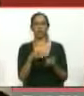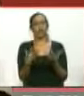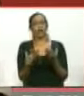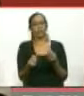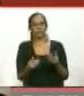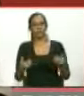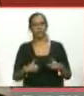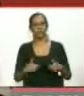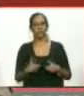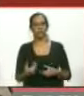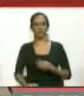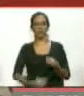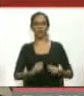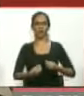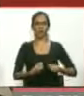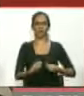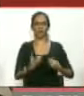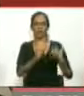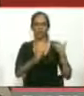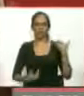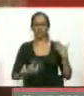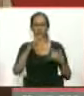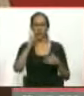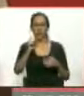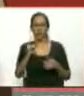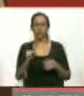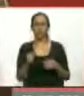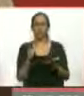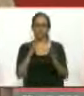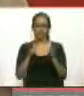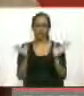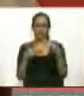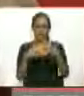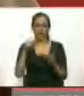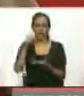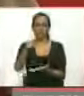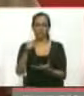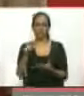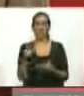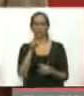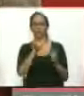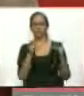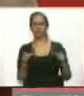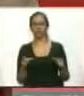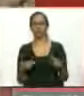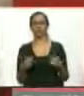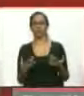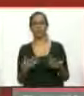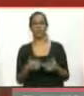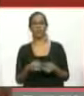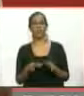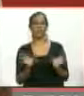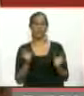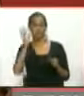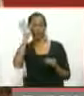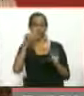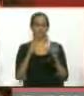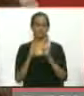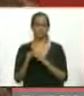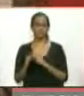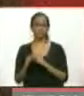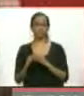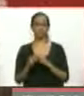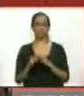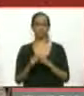esfuerzo hace el comandante presidente en con las maduros para que llegue en casa y que llegue personas que por ser un consejo comunal